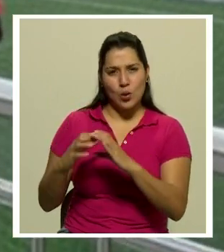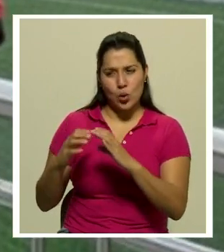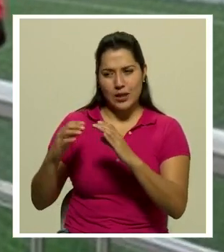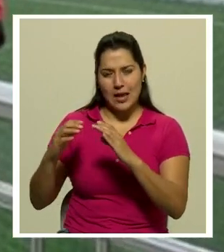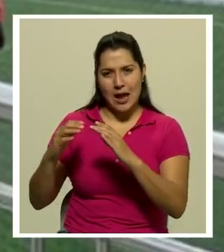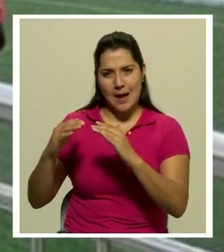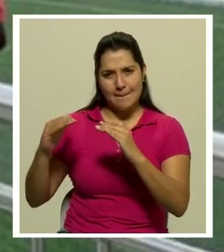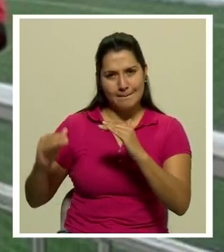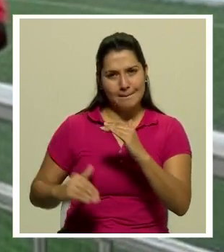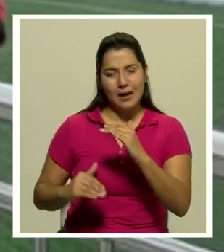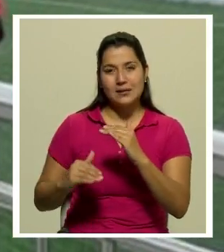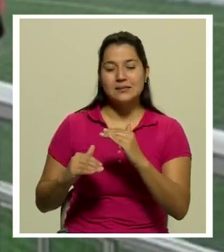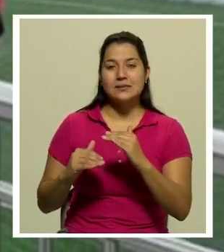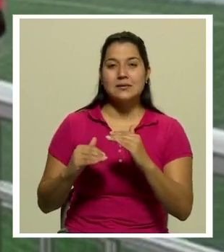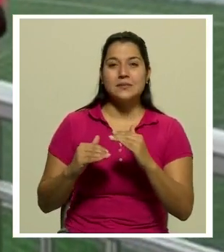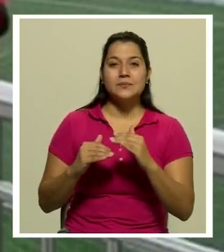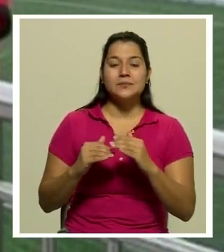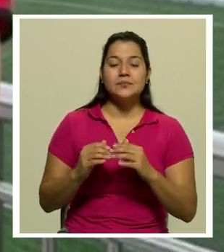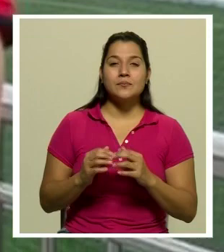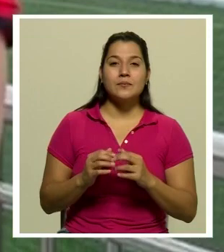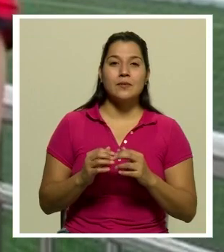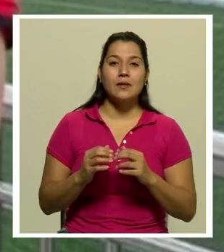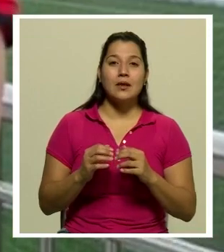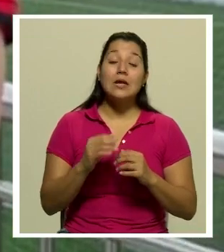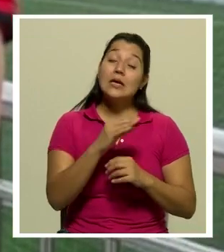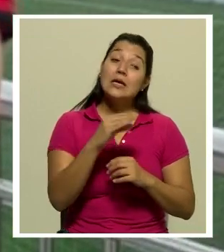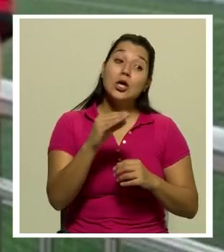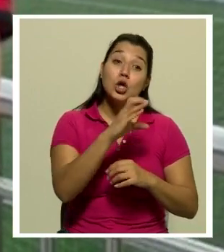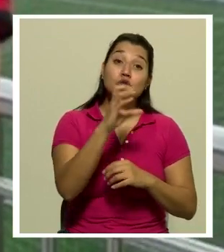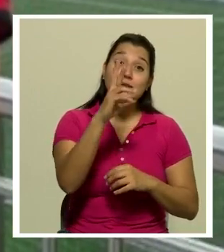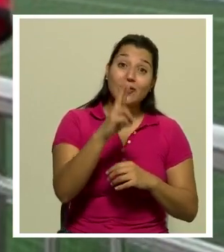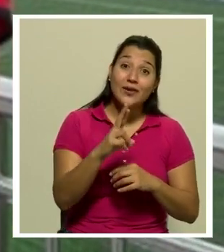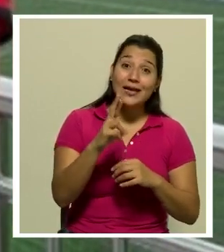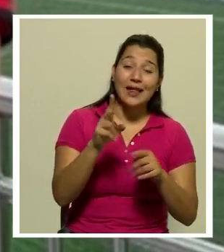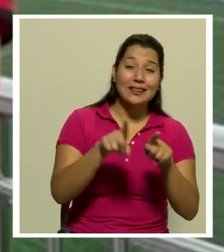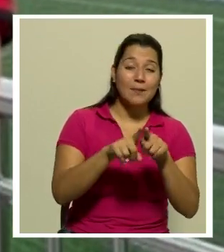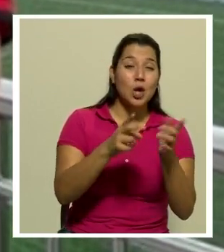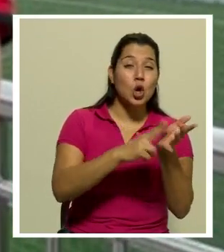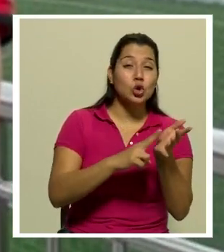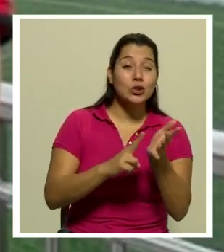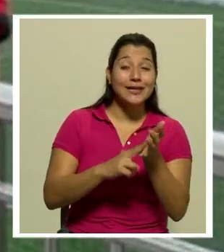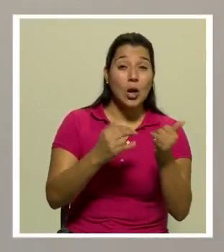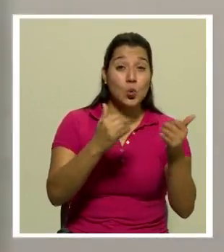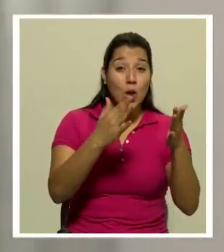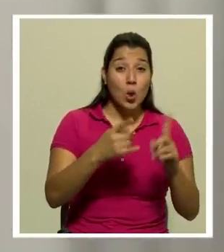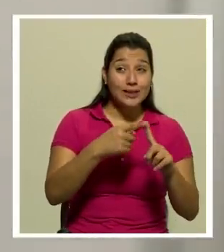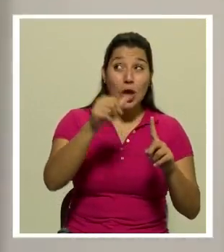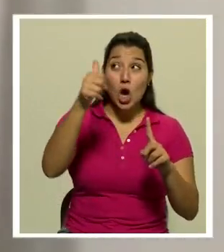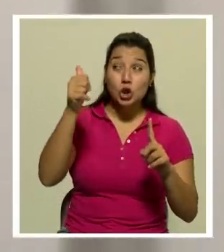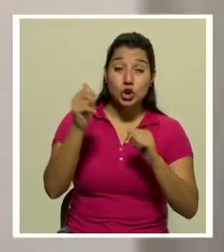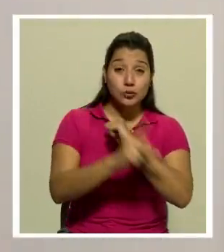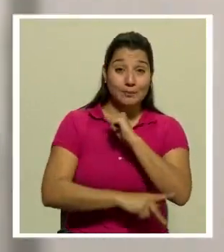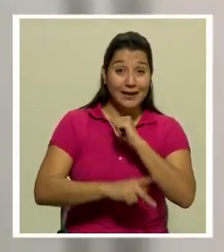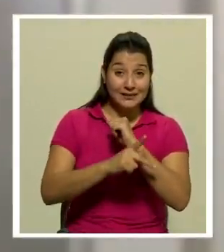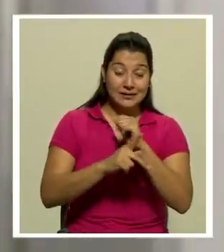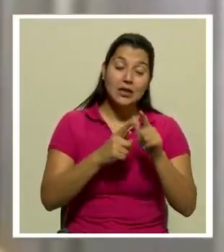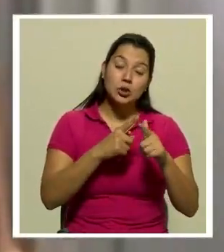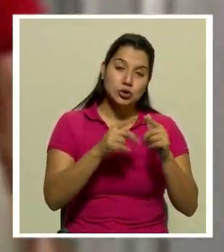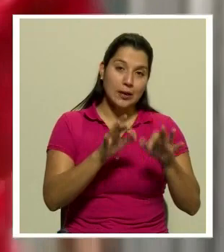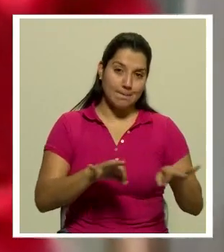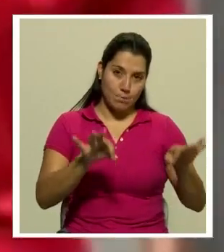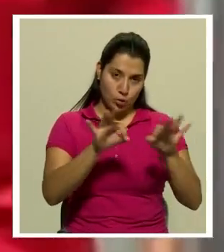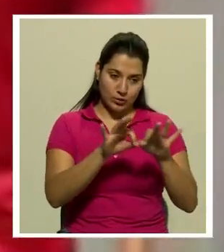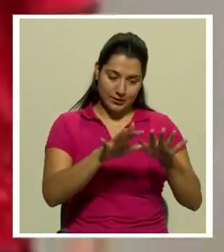países como es Costa Rica, exportadores, pues muy importante desarrollar sus propios jugadores. Los relacionados al fútbol han